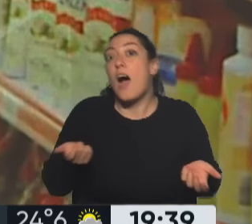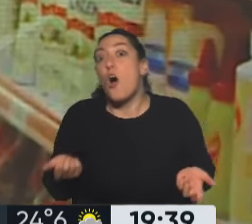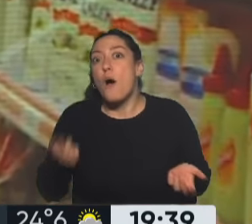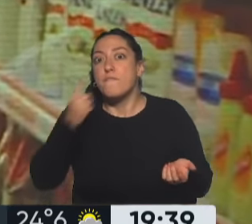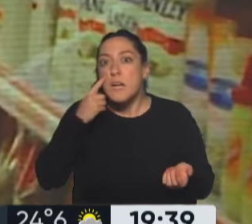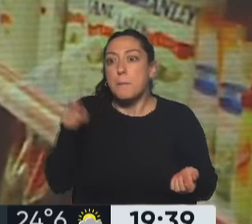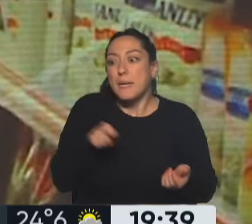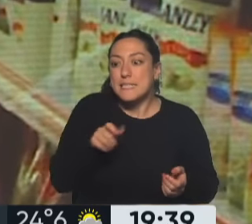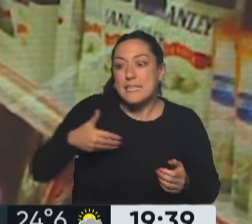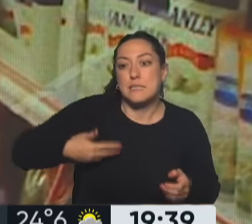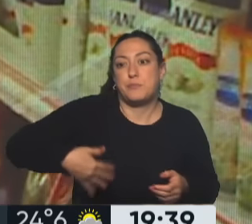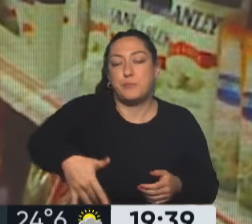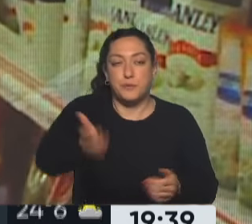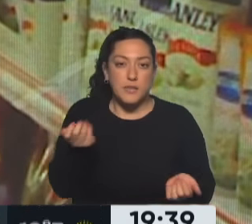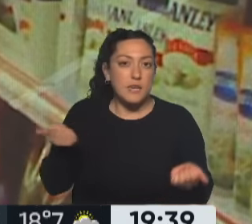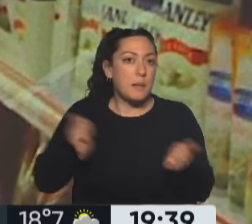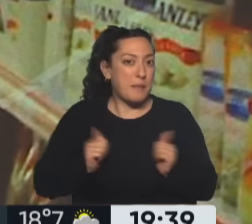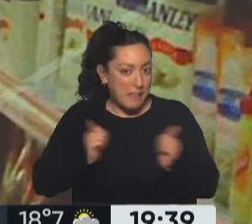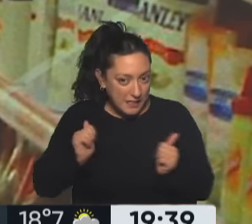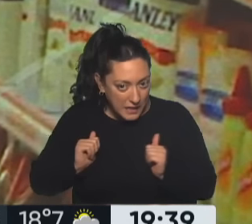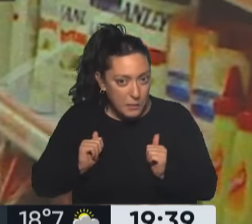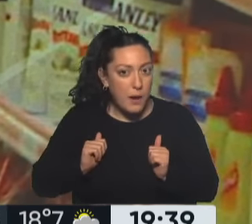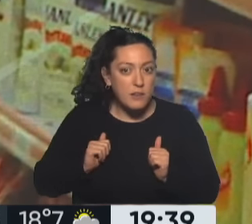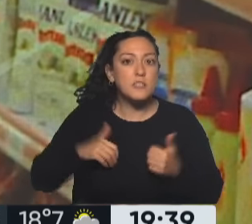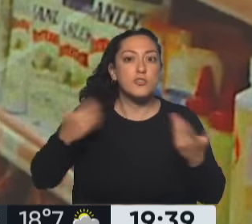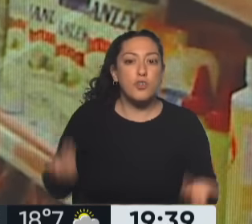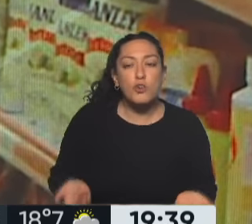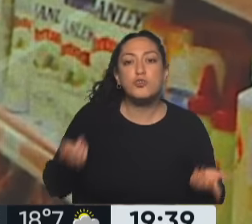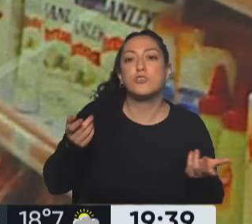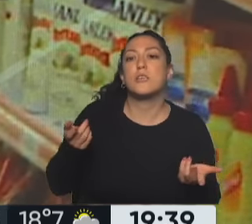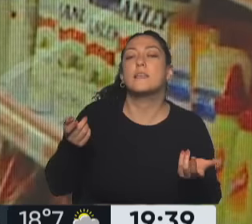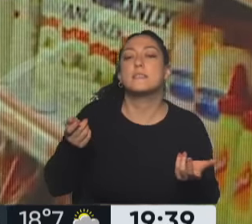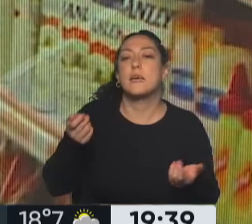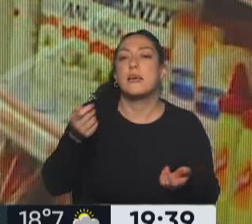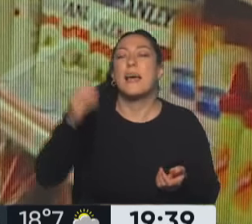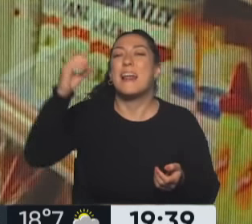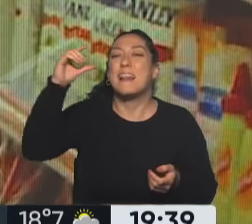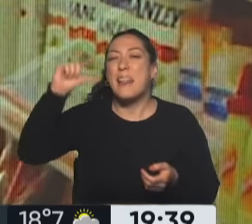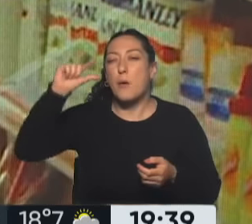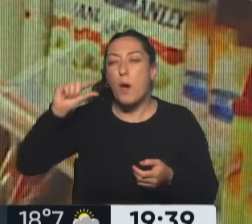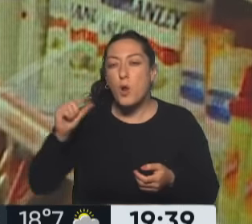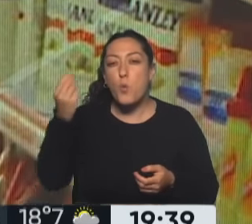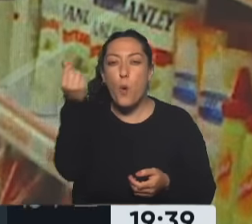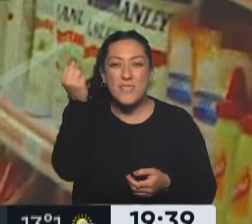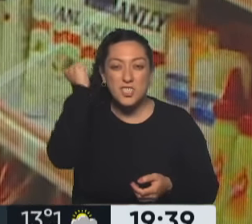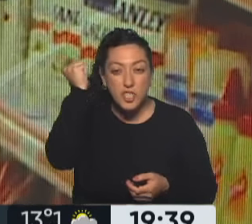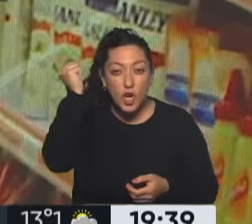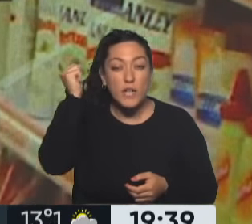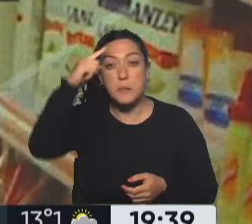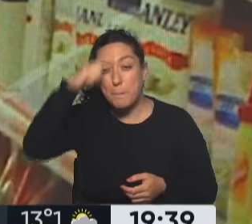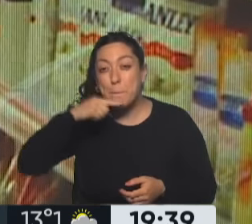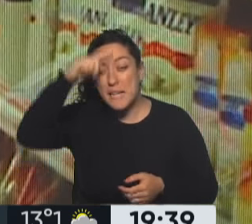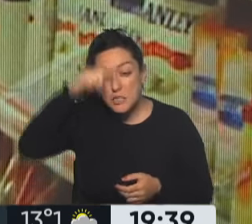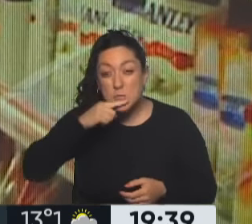este camino, el gobierno tiene que tocar la política cambiaria, el ritmo de las microdevaluaciones mensuales que se